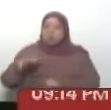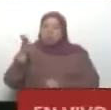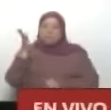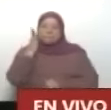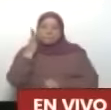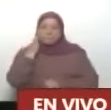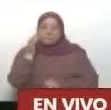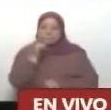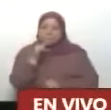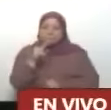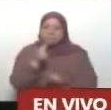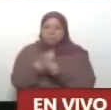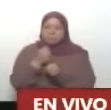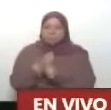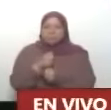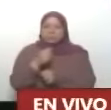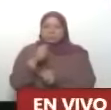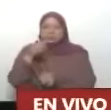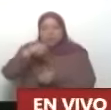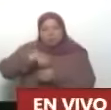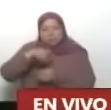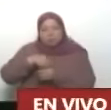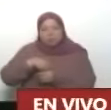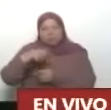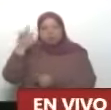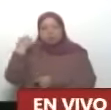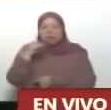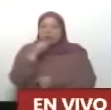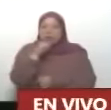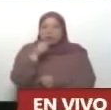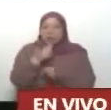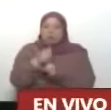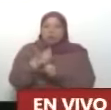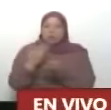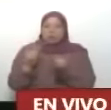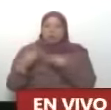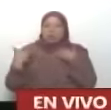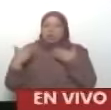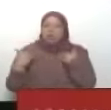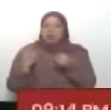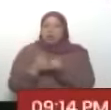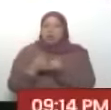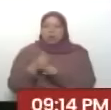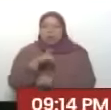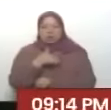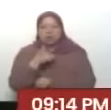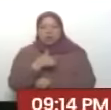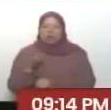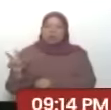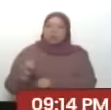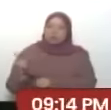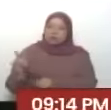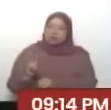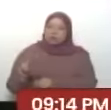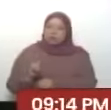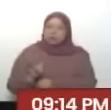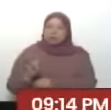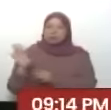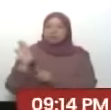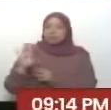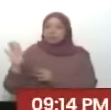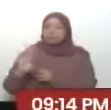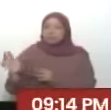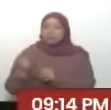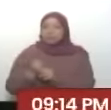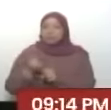padres fueron a votar el día de ayer con mucha alegría, con ese sentir venezolano que les caracteriza a